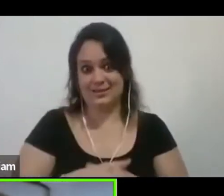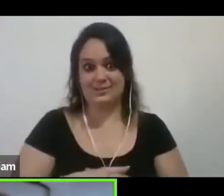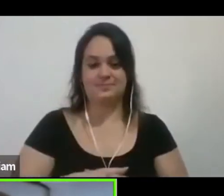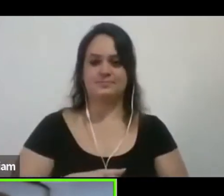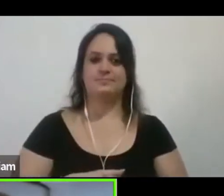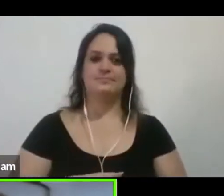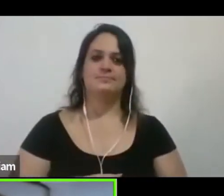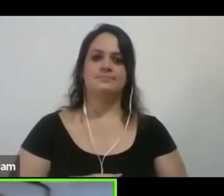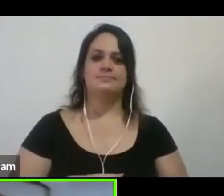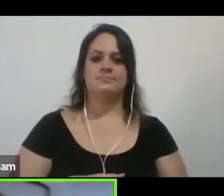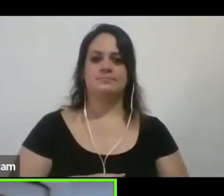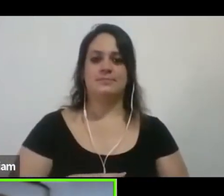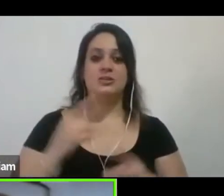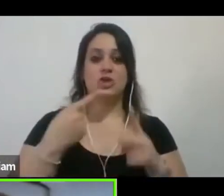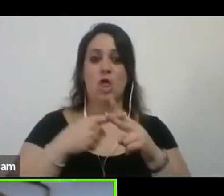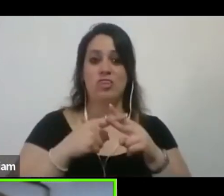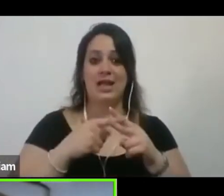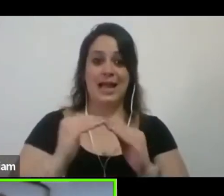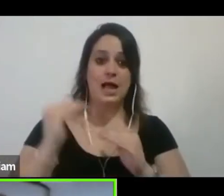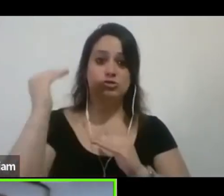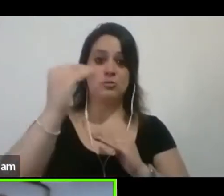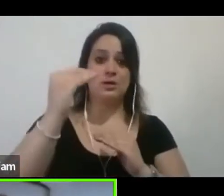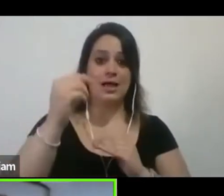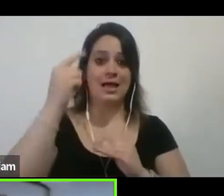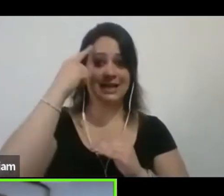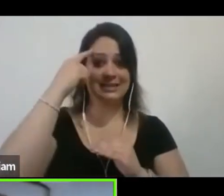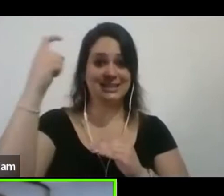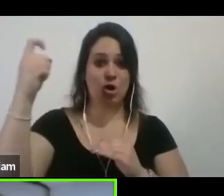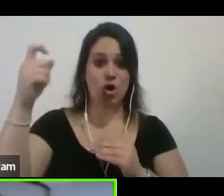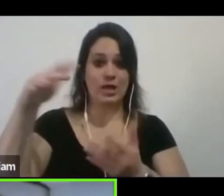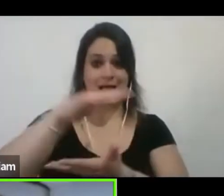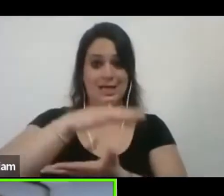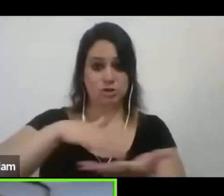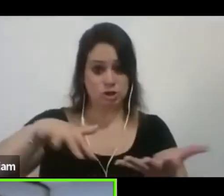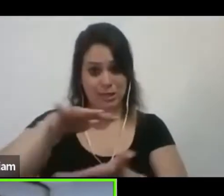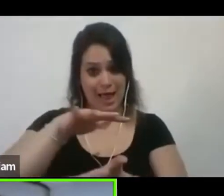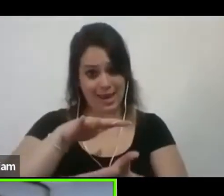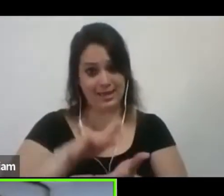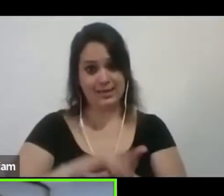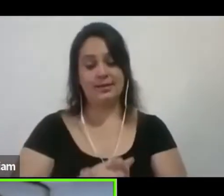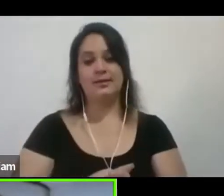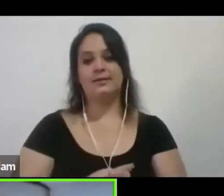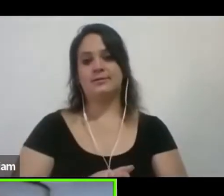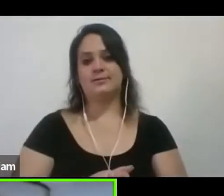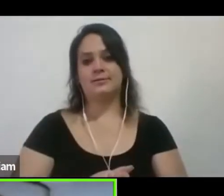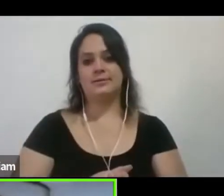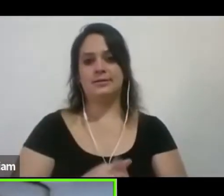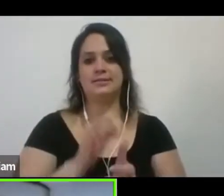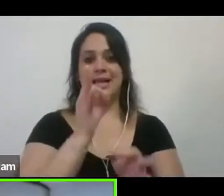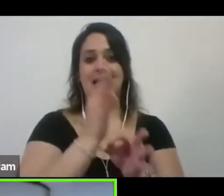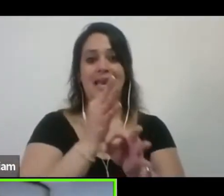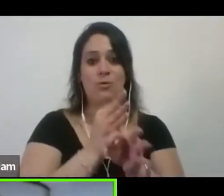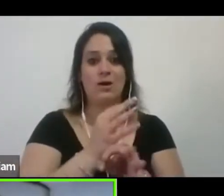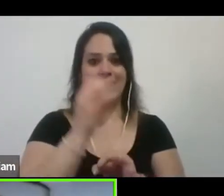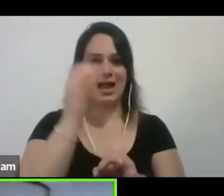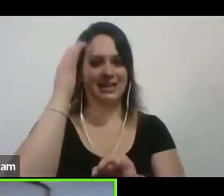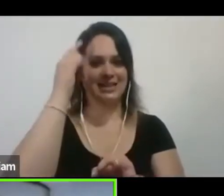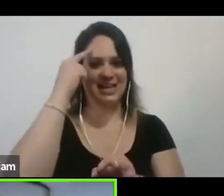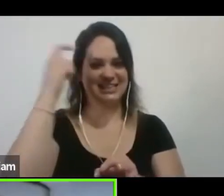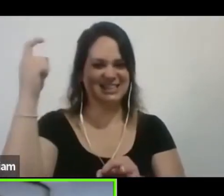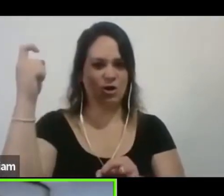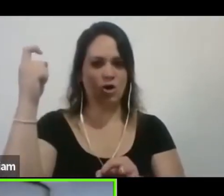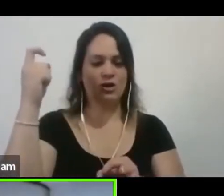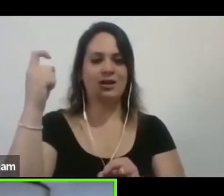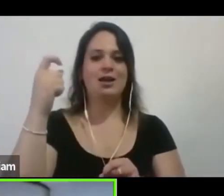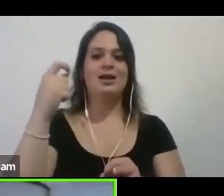momento, bueno, soy técnica superior en psicología social, formada en la Escuela de Psicología Social